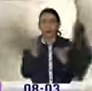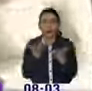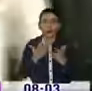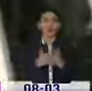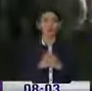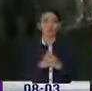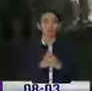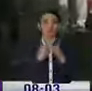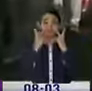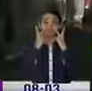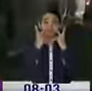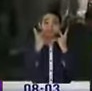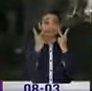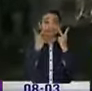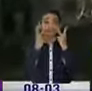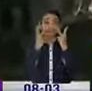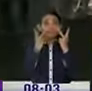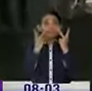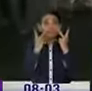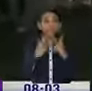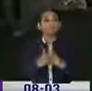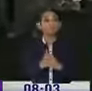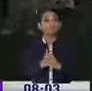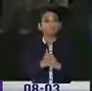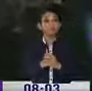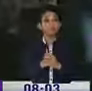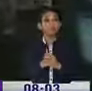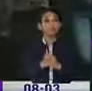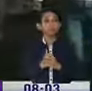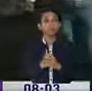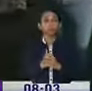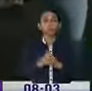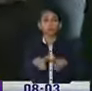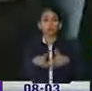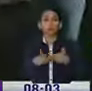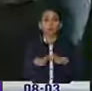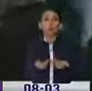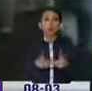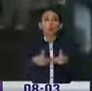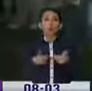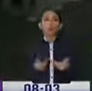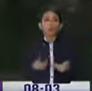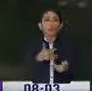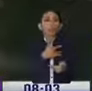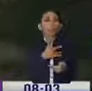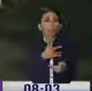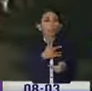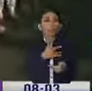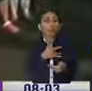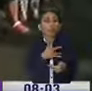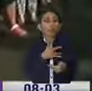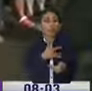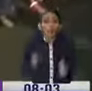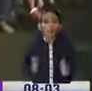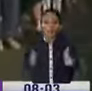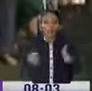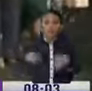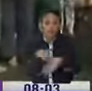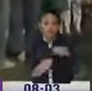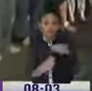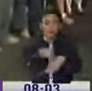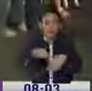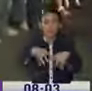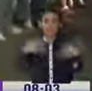ustedes constaten a través de las imágenes en qué estado se encuentra lastimosamente este pasaje. Ellos nos